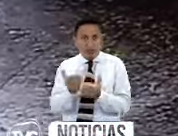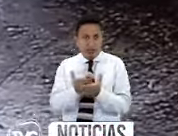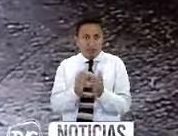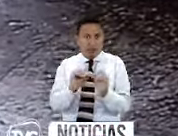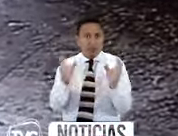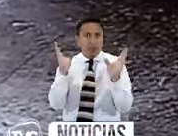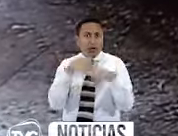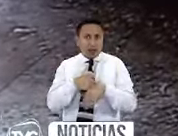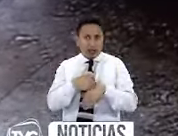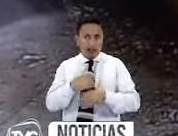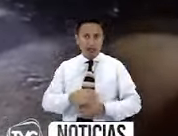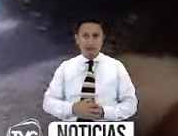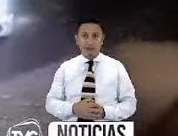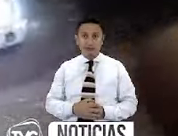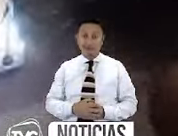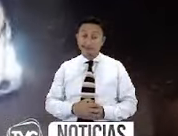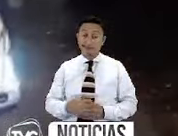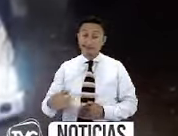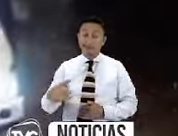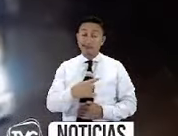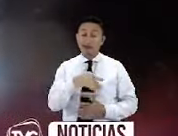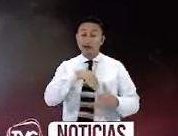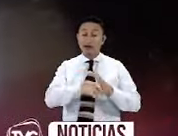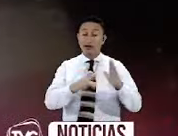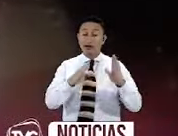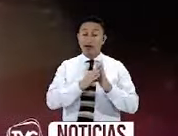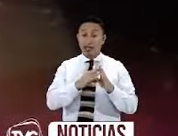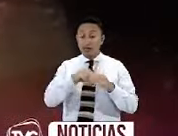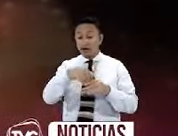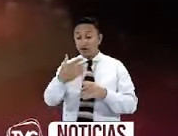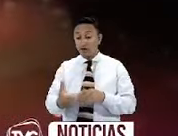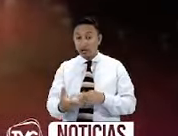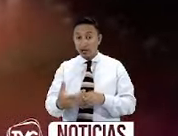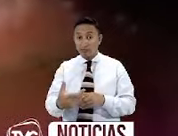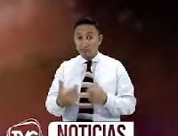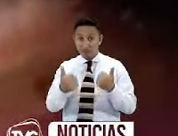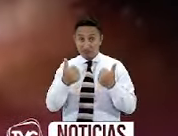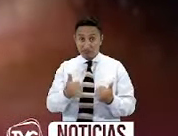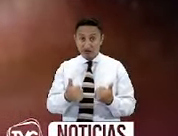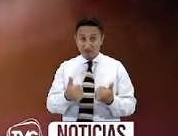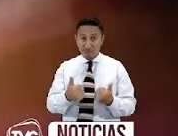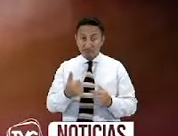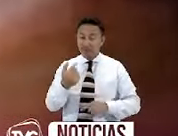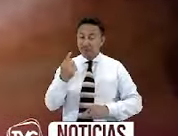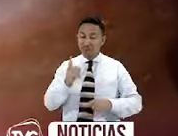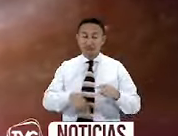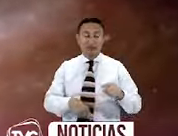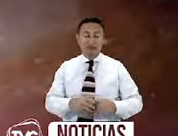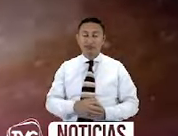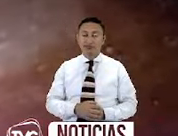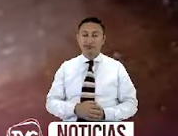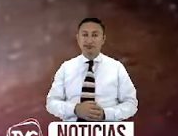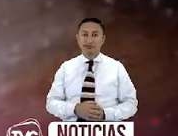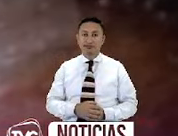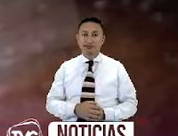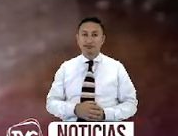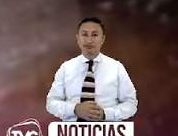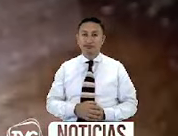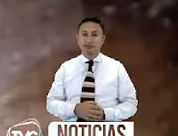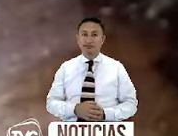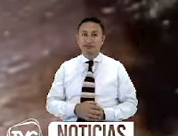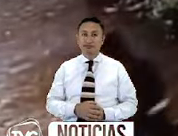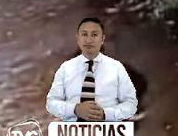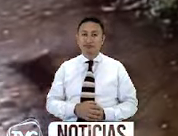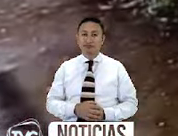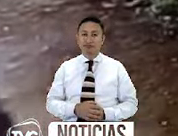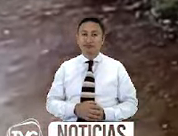gratuito, pues ni en las viviendas ni en los sitios de trabajo están los moradores seguros. Informó